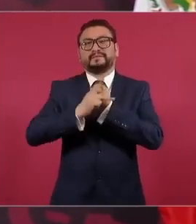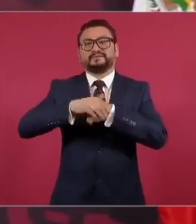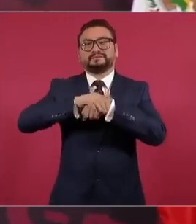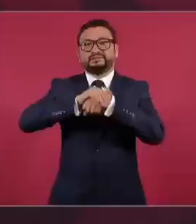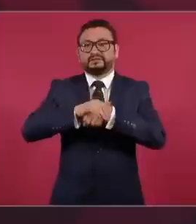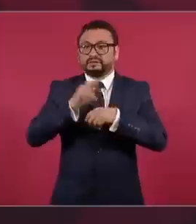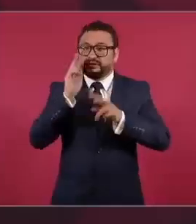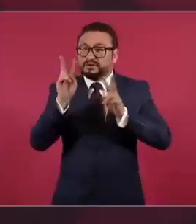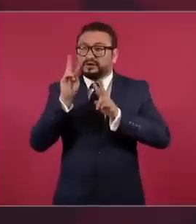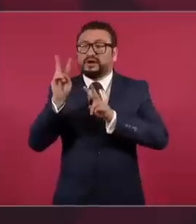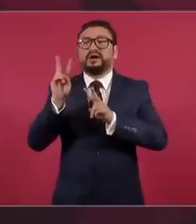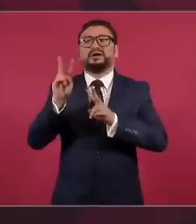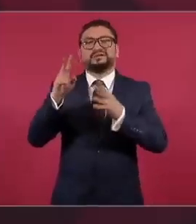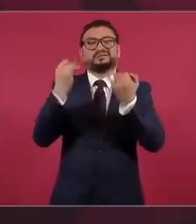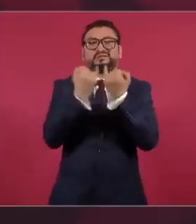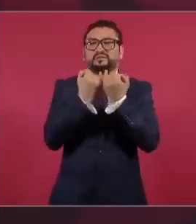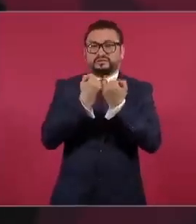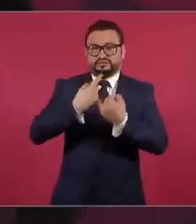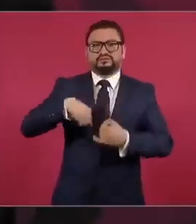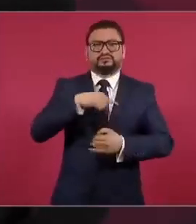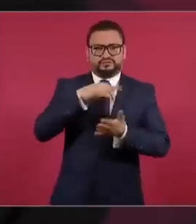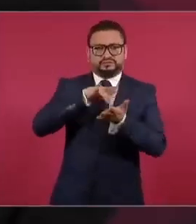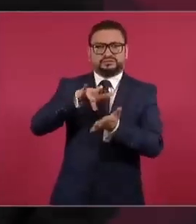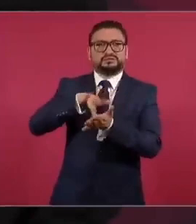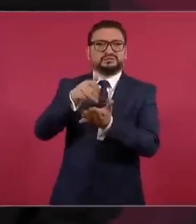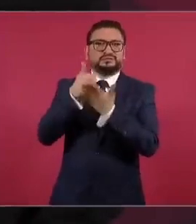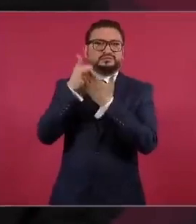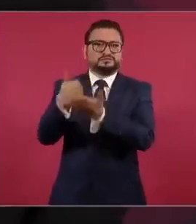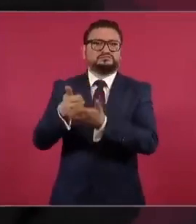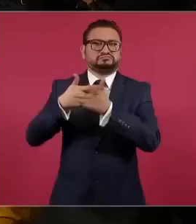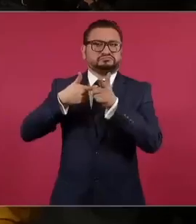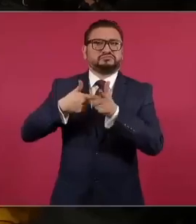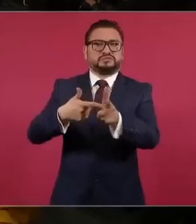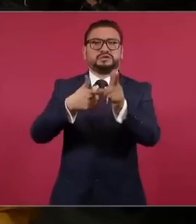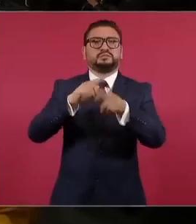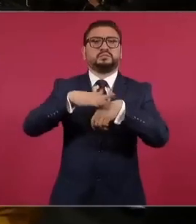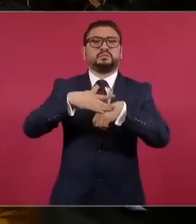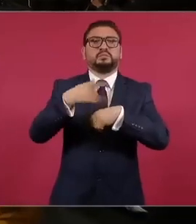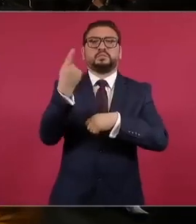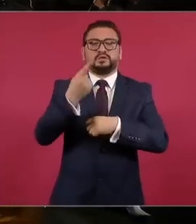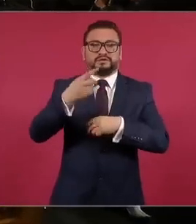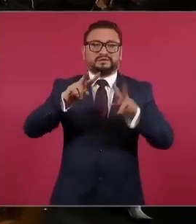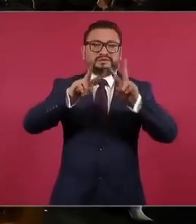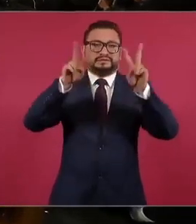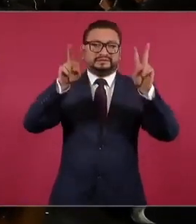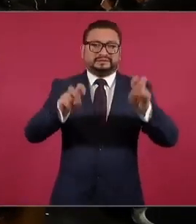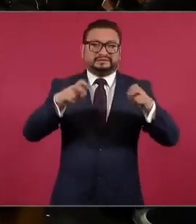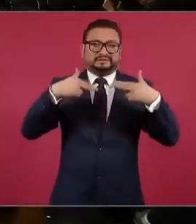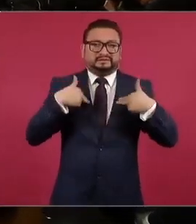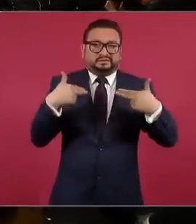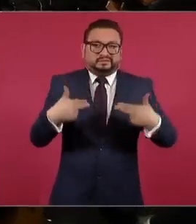y estamos ayudando y lo vamos a seguir haciendo, porque es un asunto humanitario.